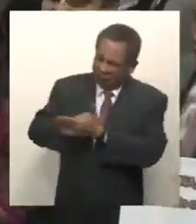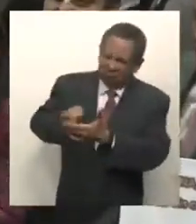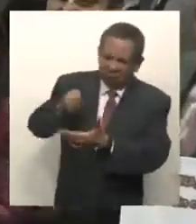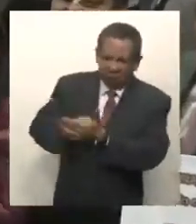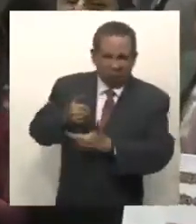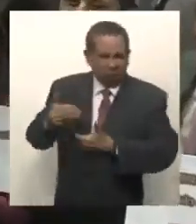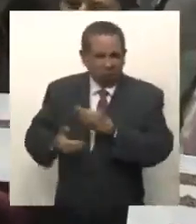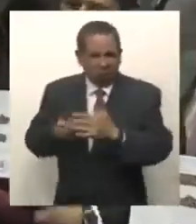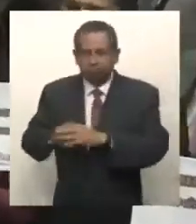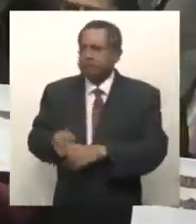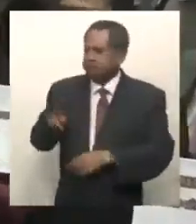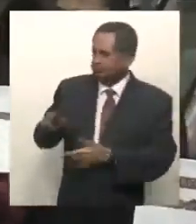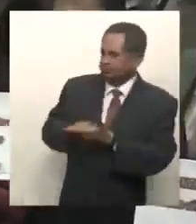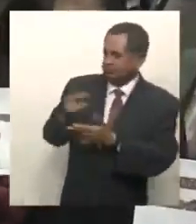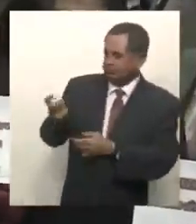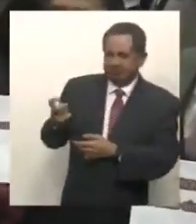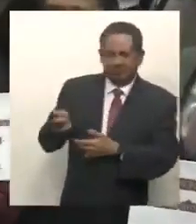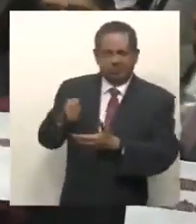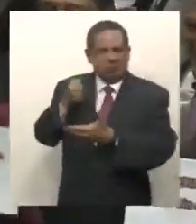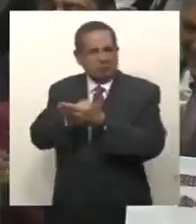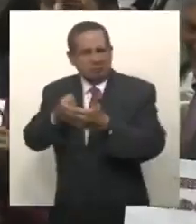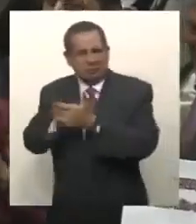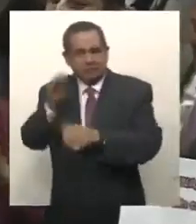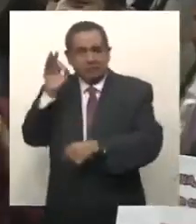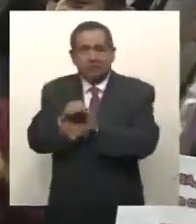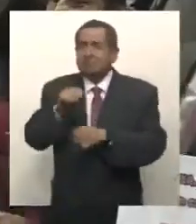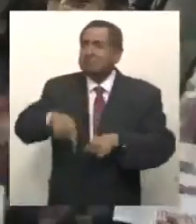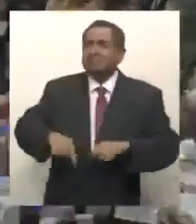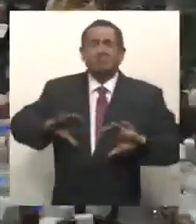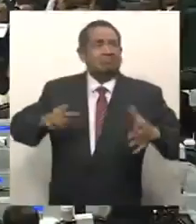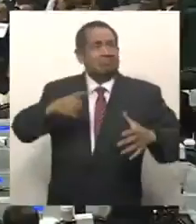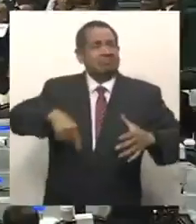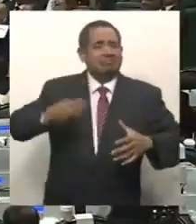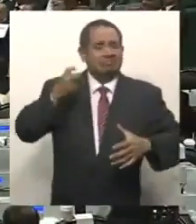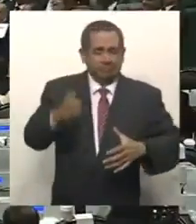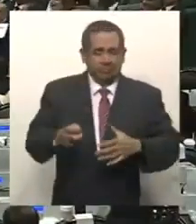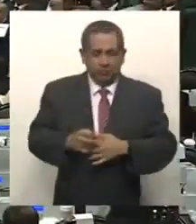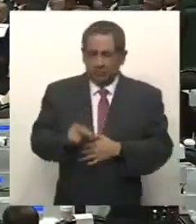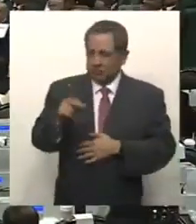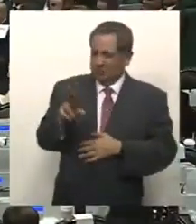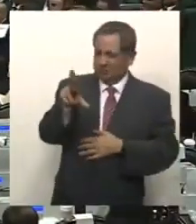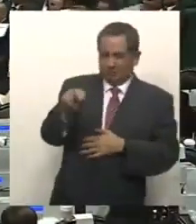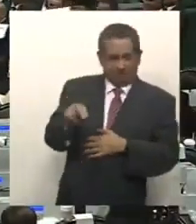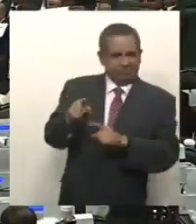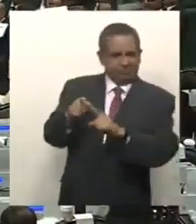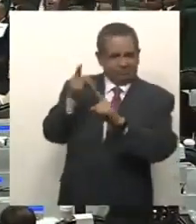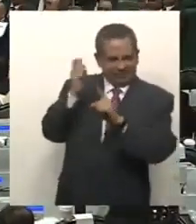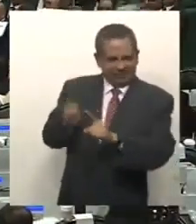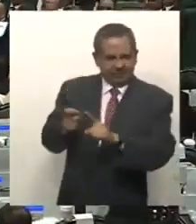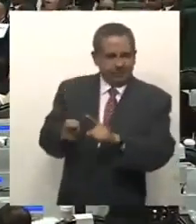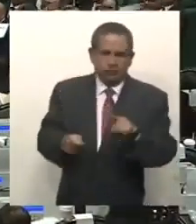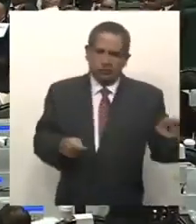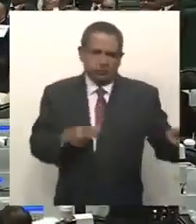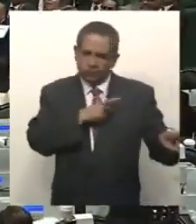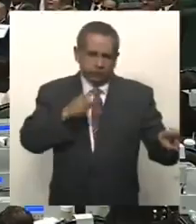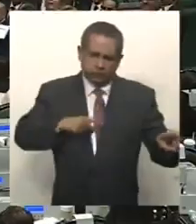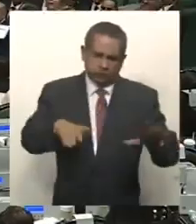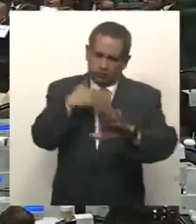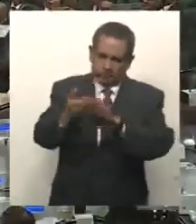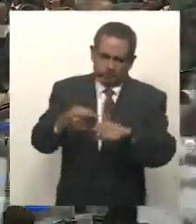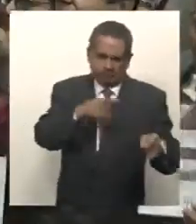calle luchando por este sistema. Porfirio no merece